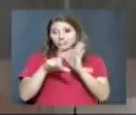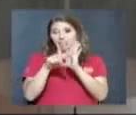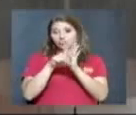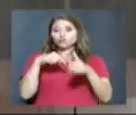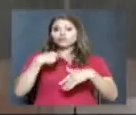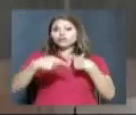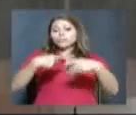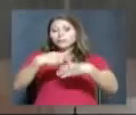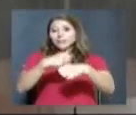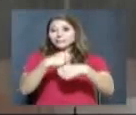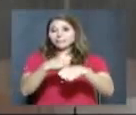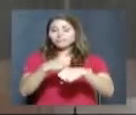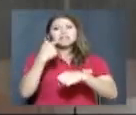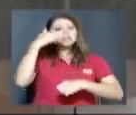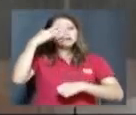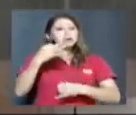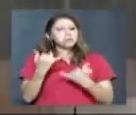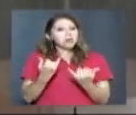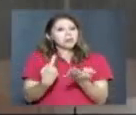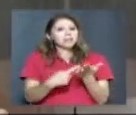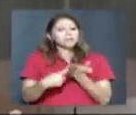esa discusión que hubo ahora pues,